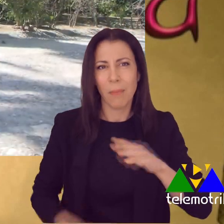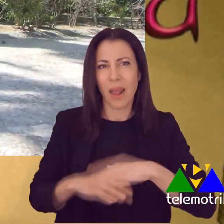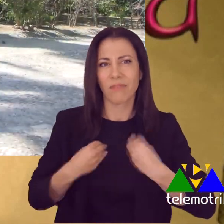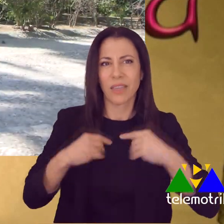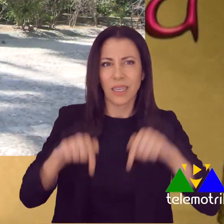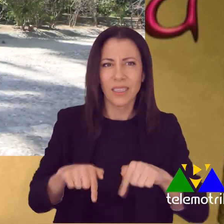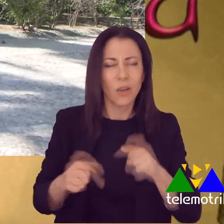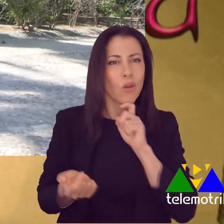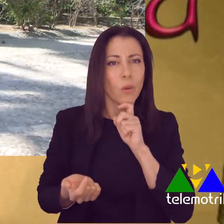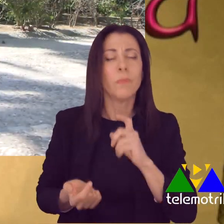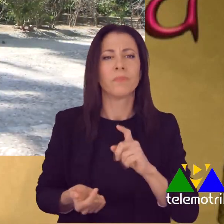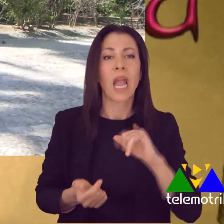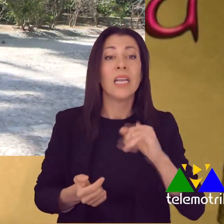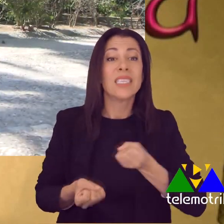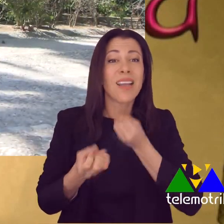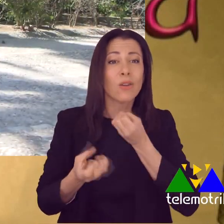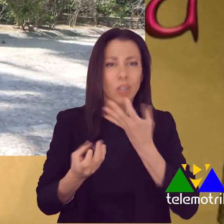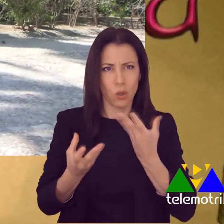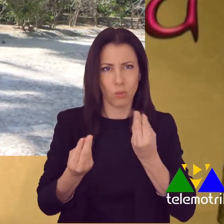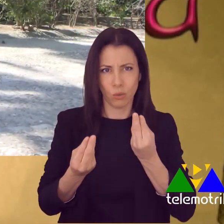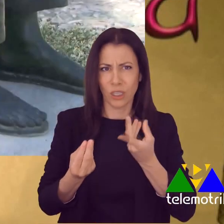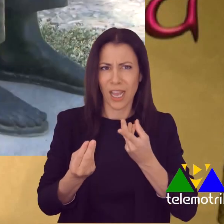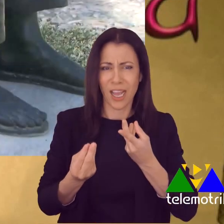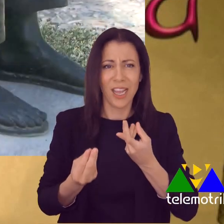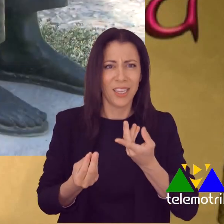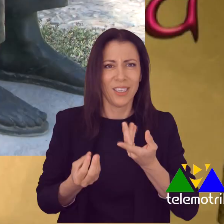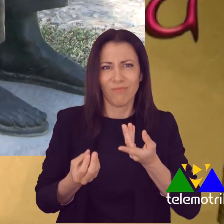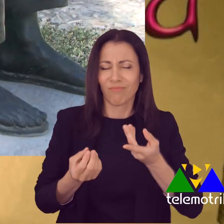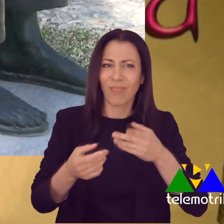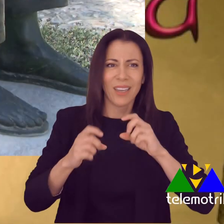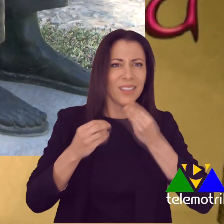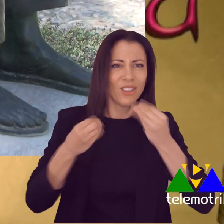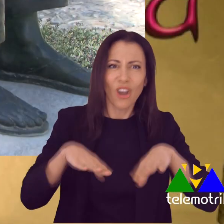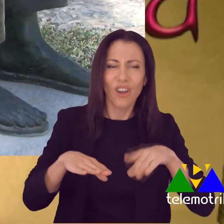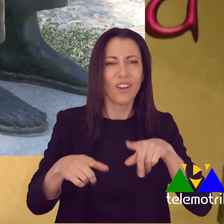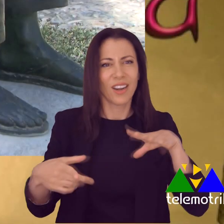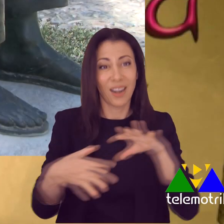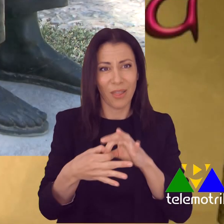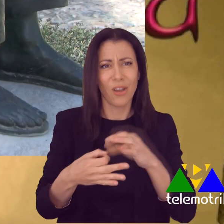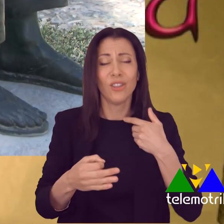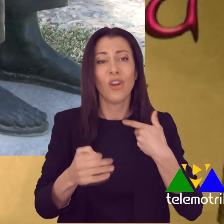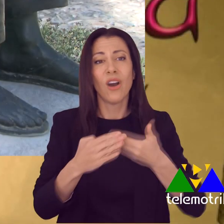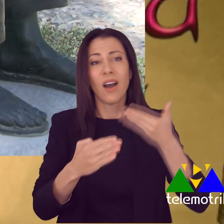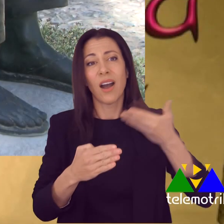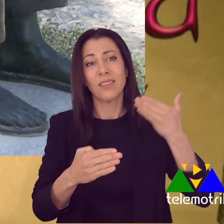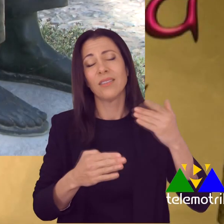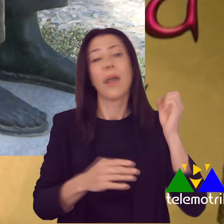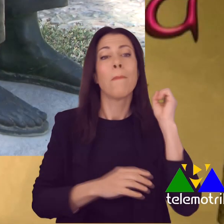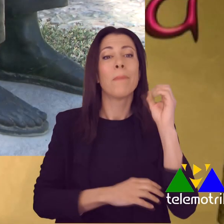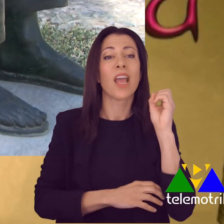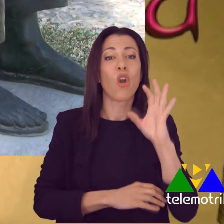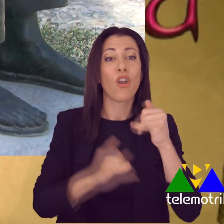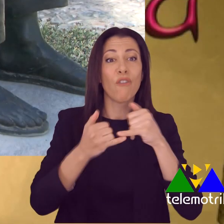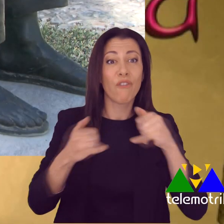Bueno, aquí se han contado muchas leyendas en este aspecto, ¿no? Vamos a intentar desvelar algunas de ellas y romper... Las conté en parte en el pregón que hice de